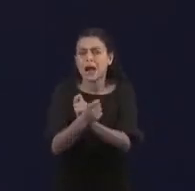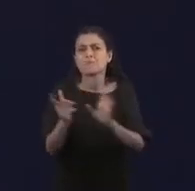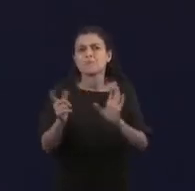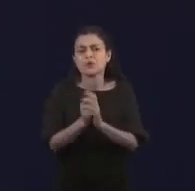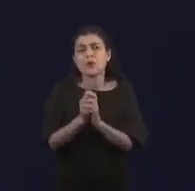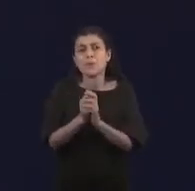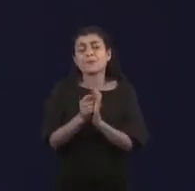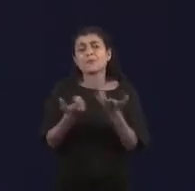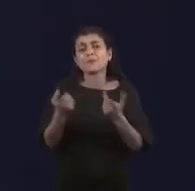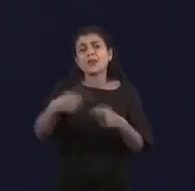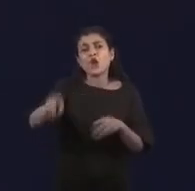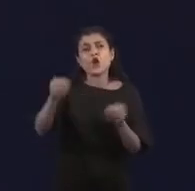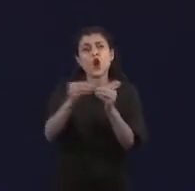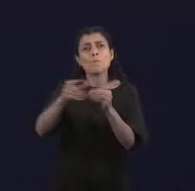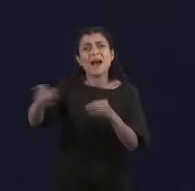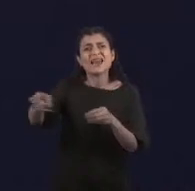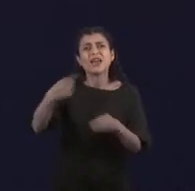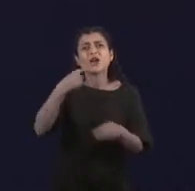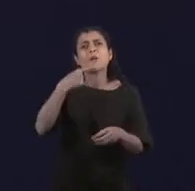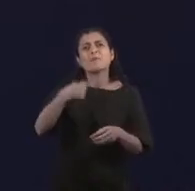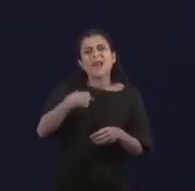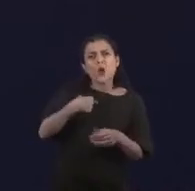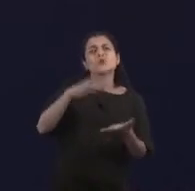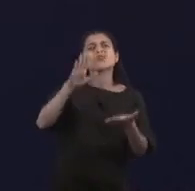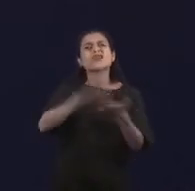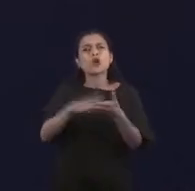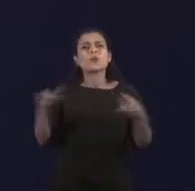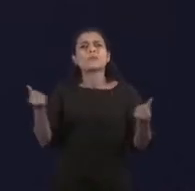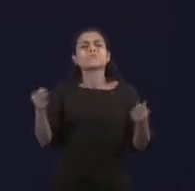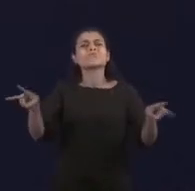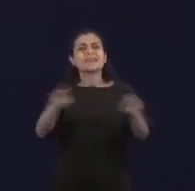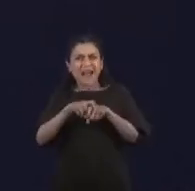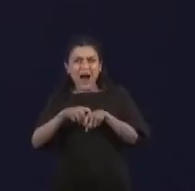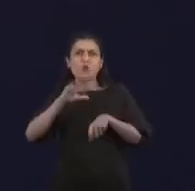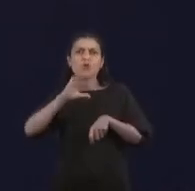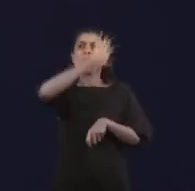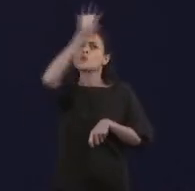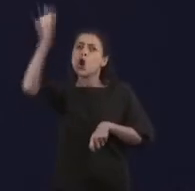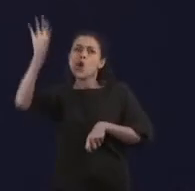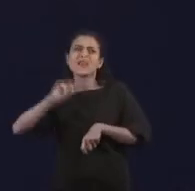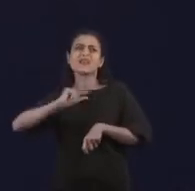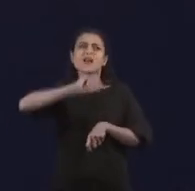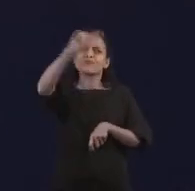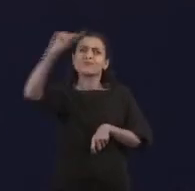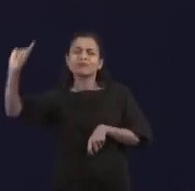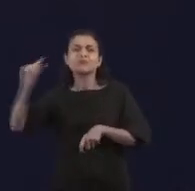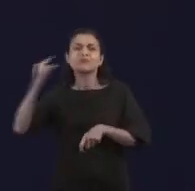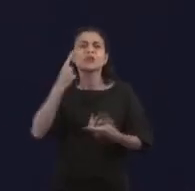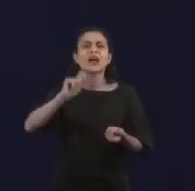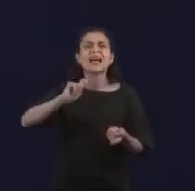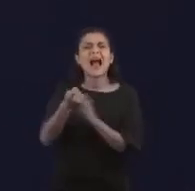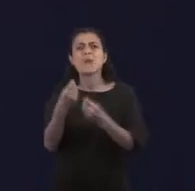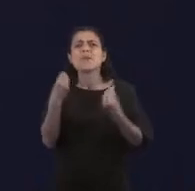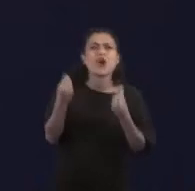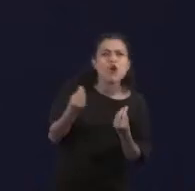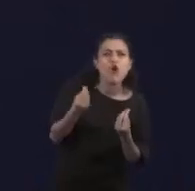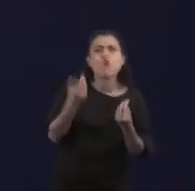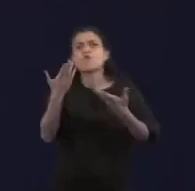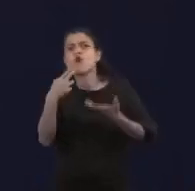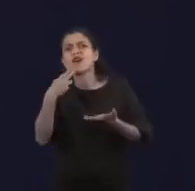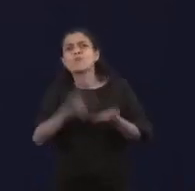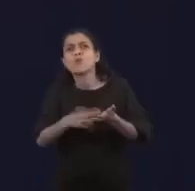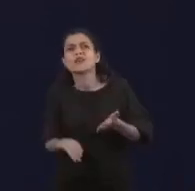ustedes recién me preguntaba por las arcas, el impacto y los impuestos, etcétera, y efectivamente nosotros